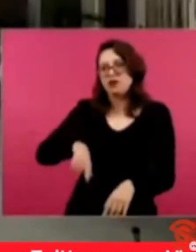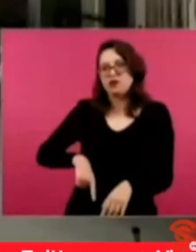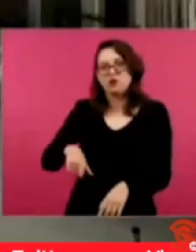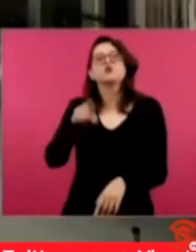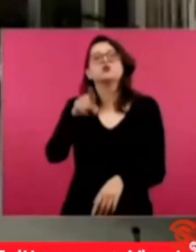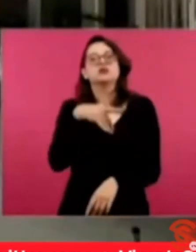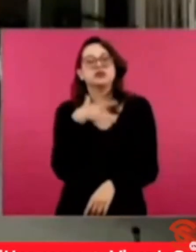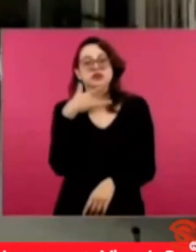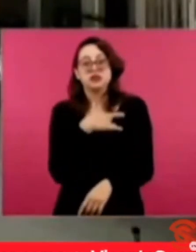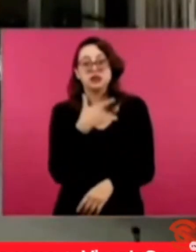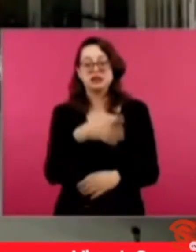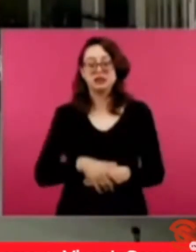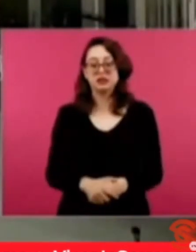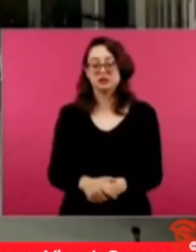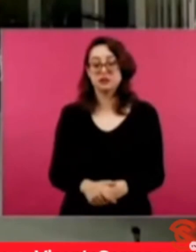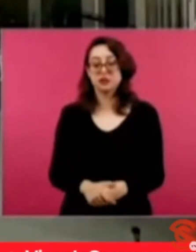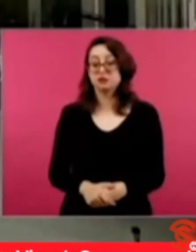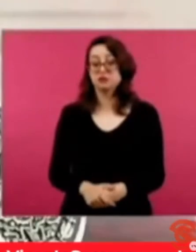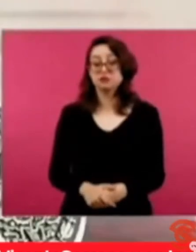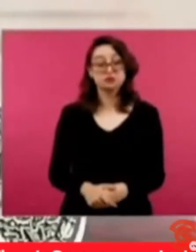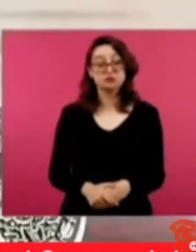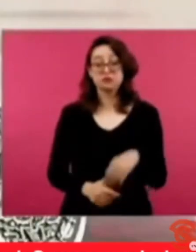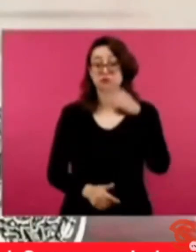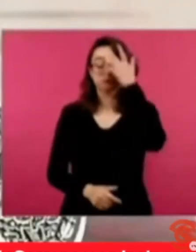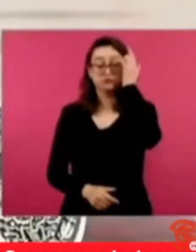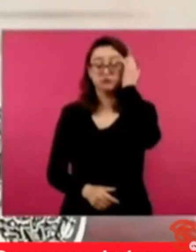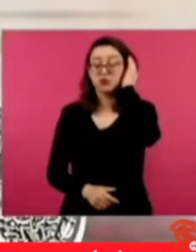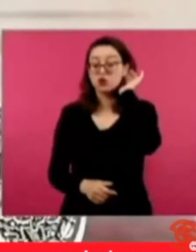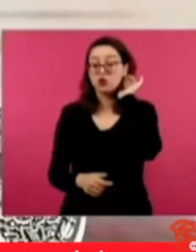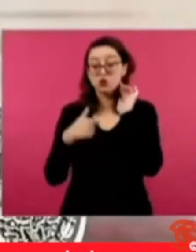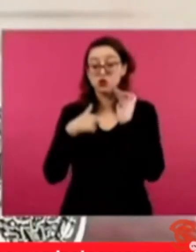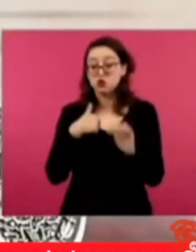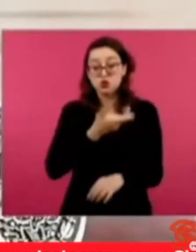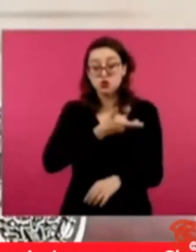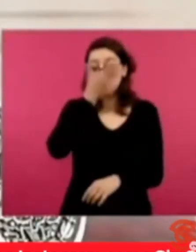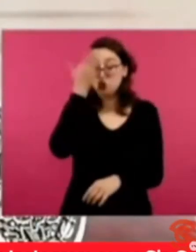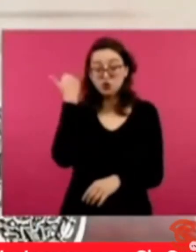no sabía. Te felicito por la investigación,